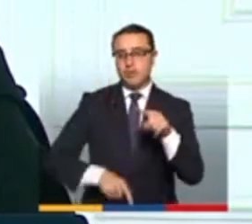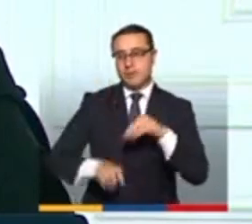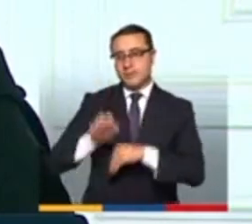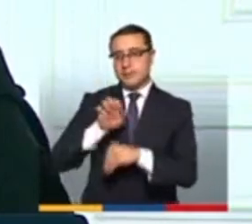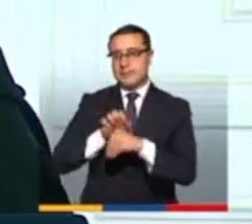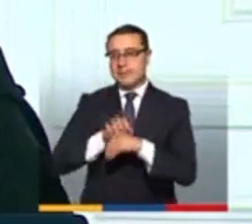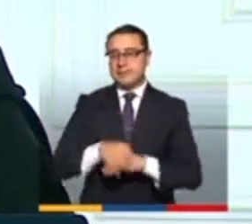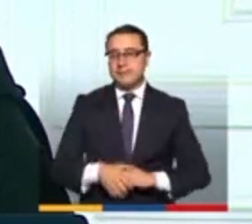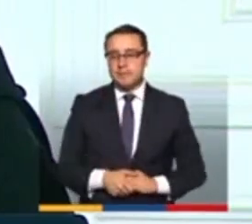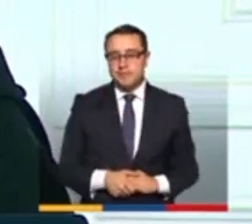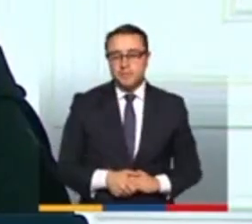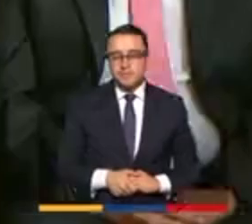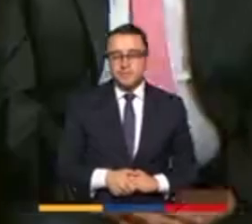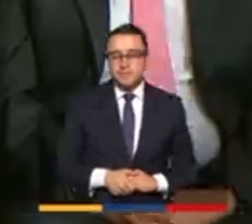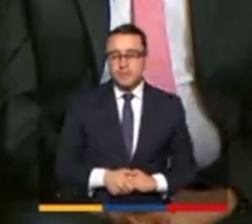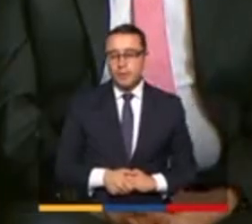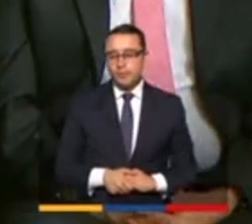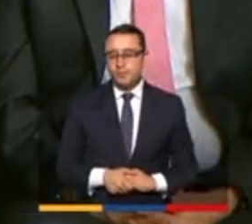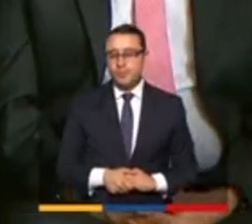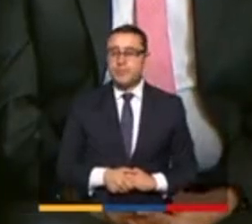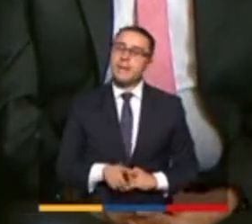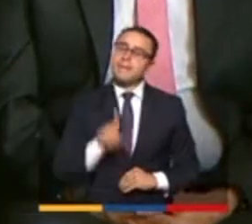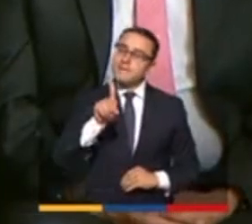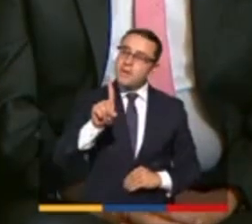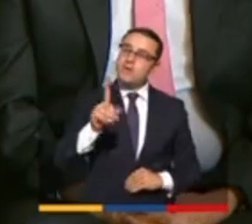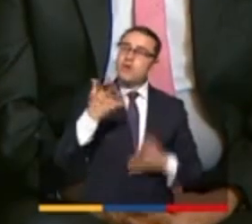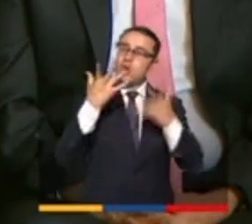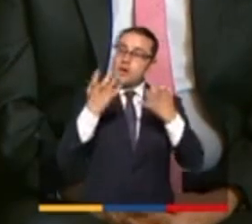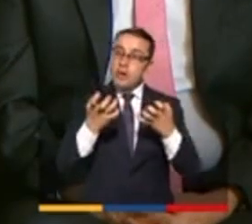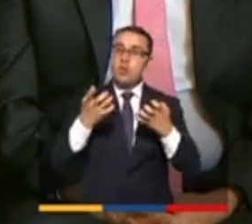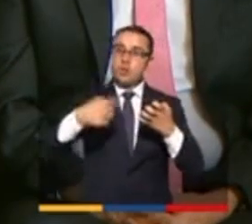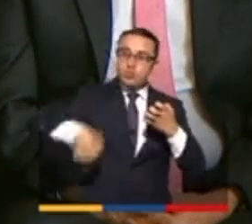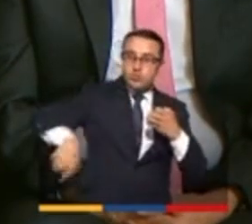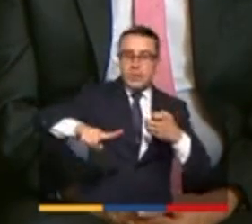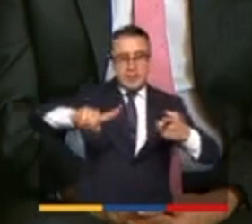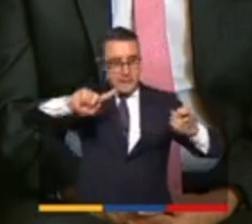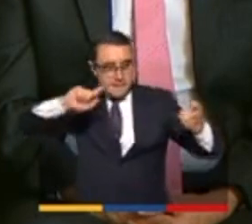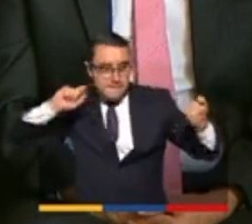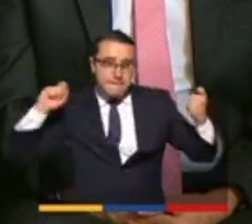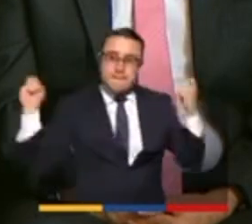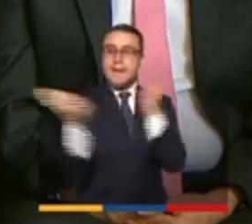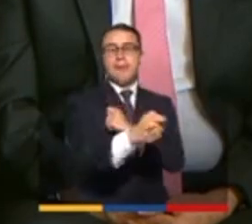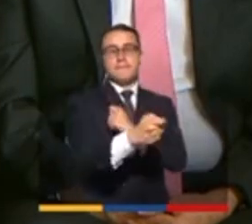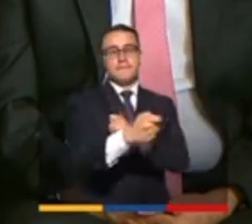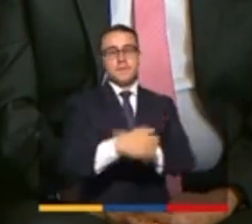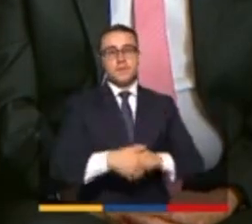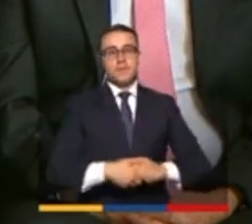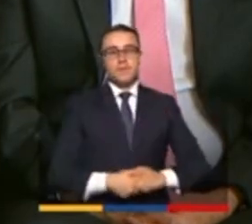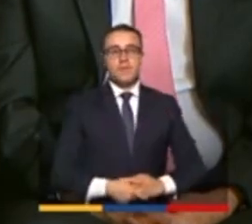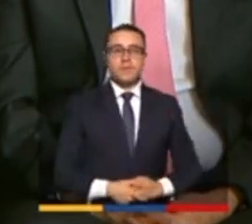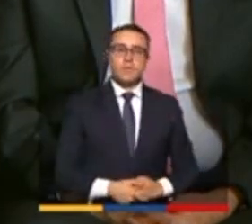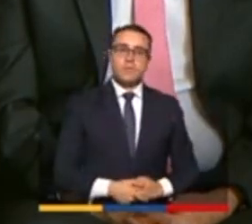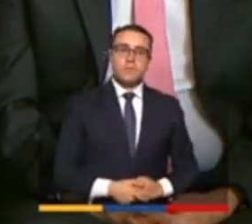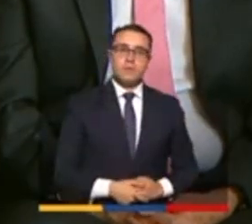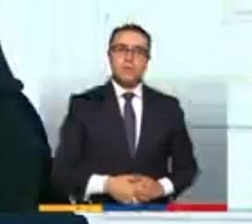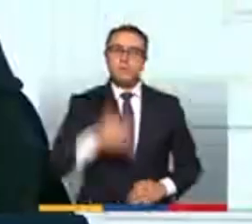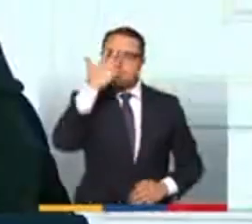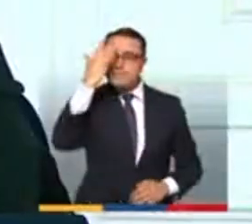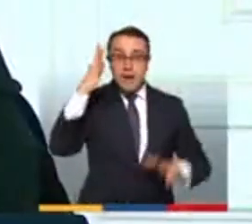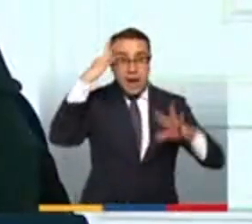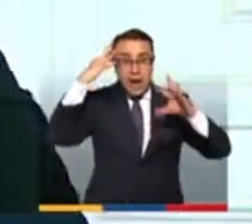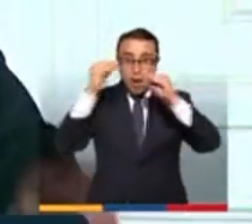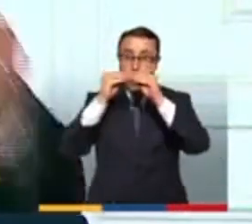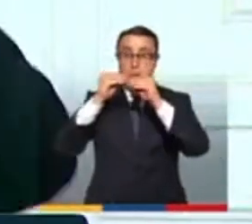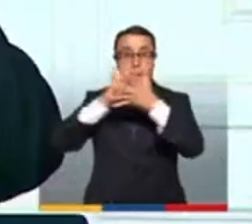Y lo que yo sí quiero es una reingeniería de todo eso. Porque lo que tenemos es que cumplir el acuerdo de paz y